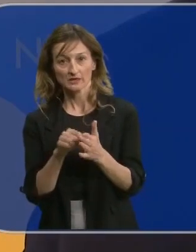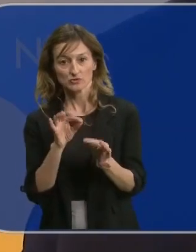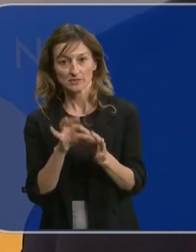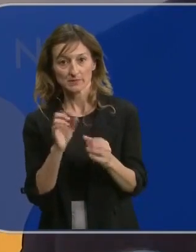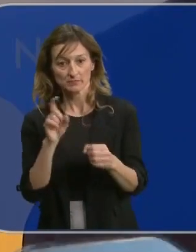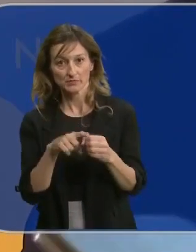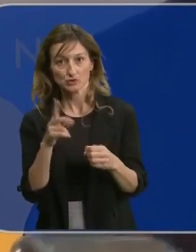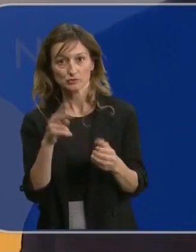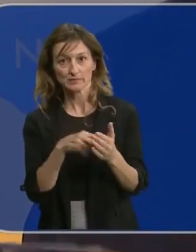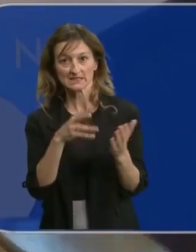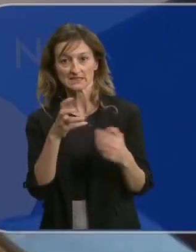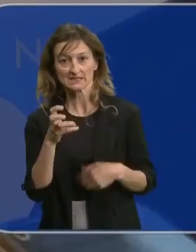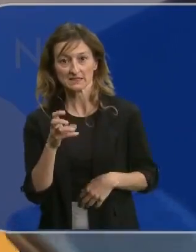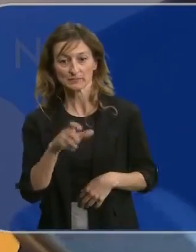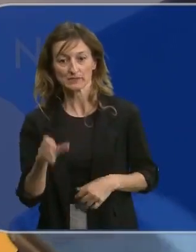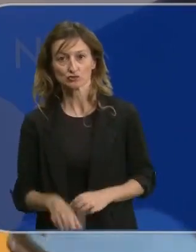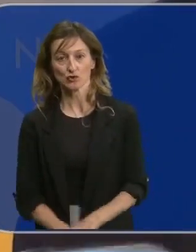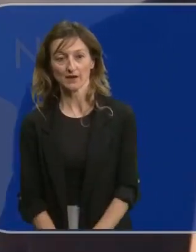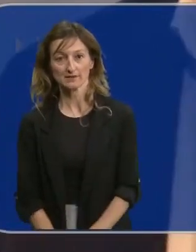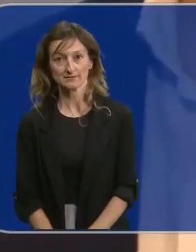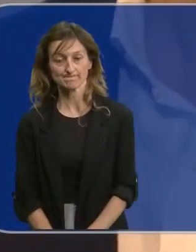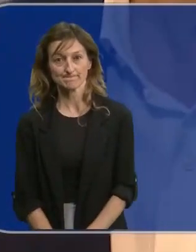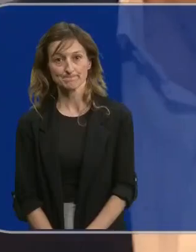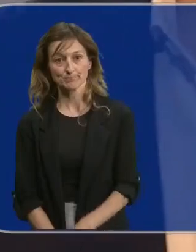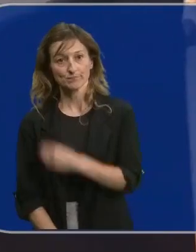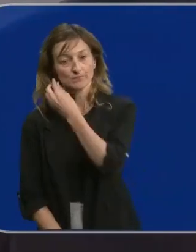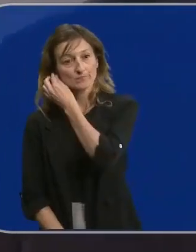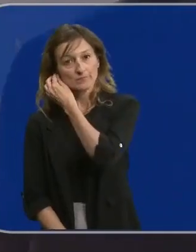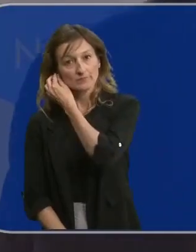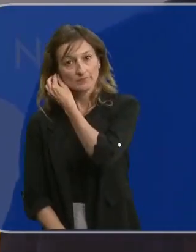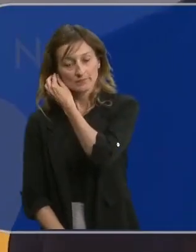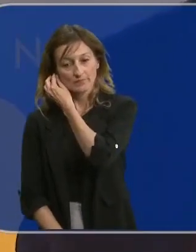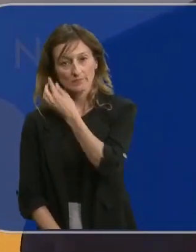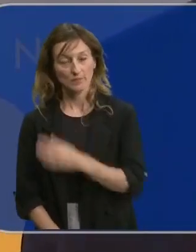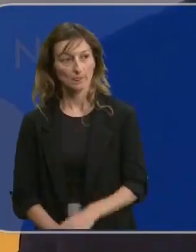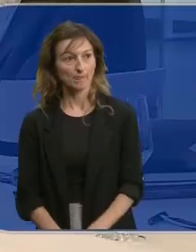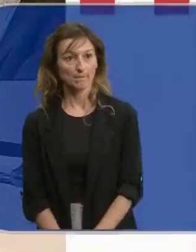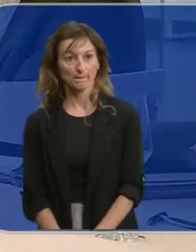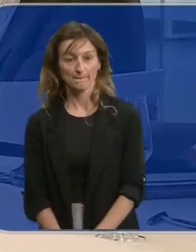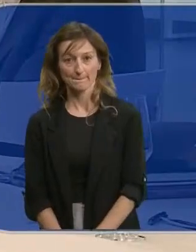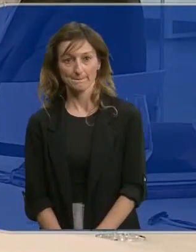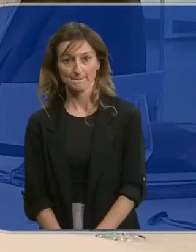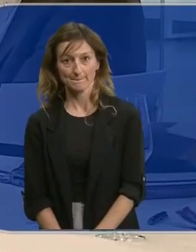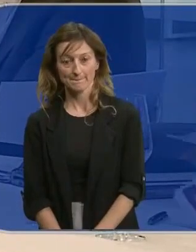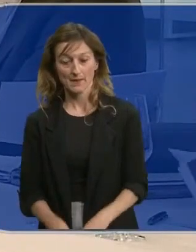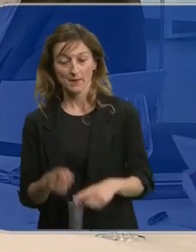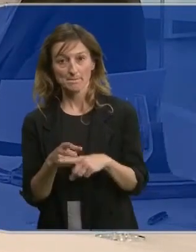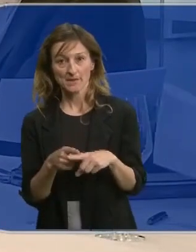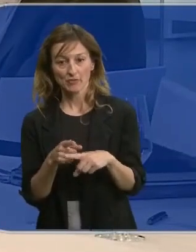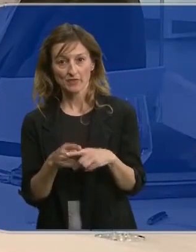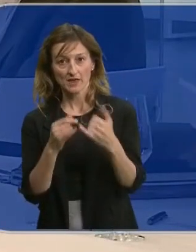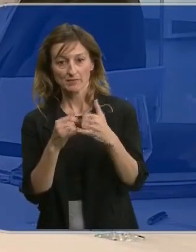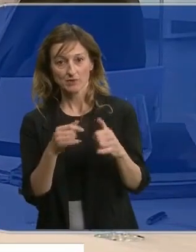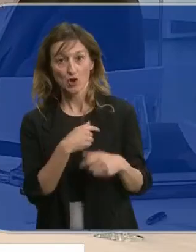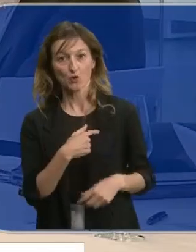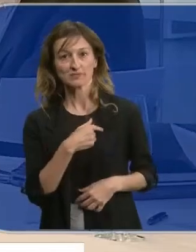septiembre de afiliación 2300 personas afiliadas a la seguridad social en este ámbito de la moda este mediodía Se ha